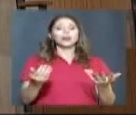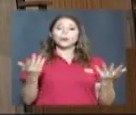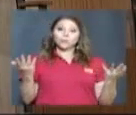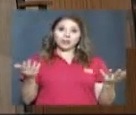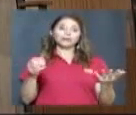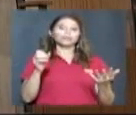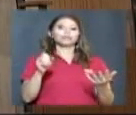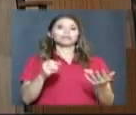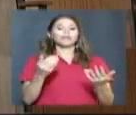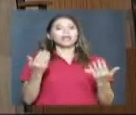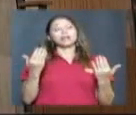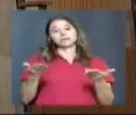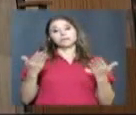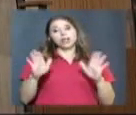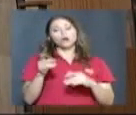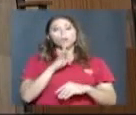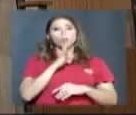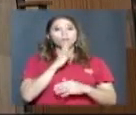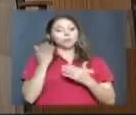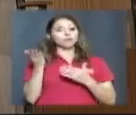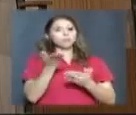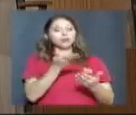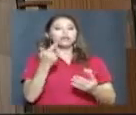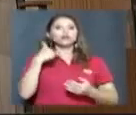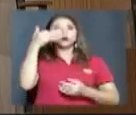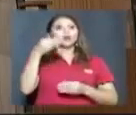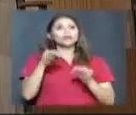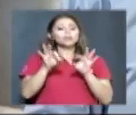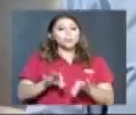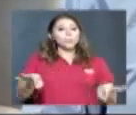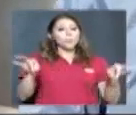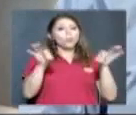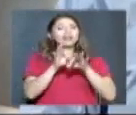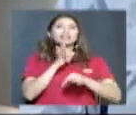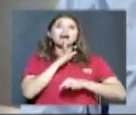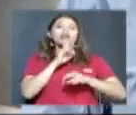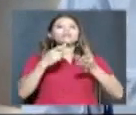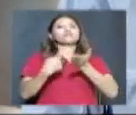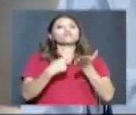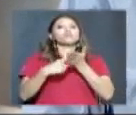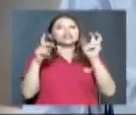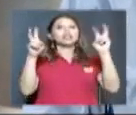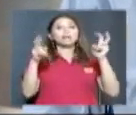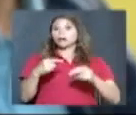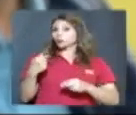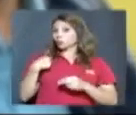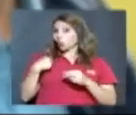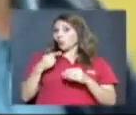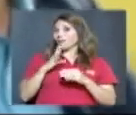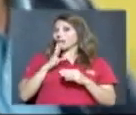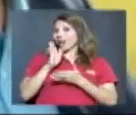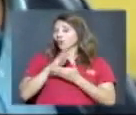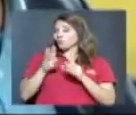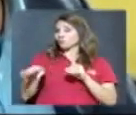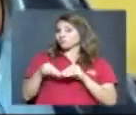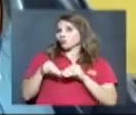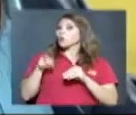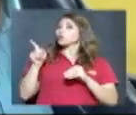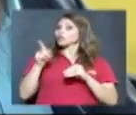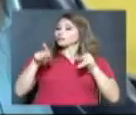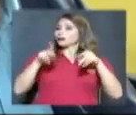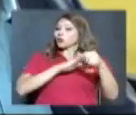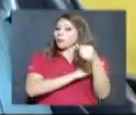Marvin, Pablo, don Germán. Yo creo que es importante la discusión de ese tema. Voy a hacer un paréntesis. Ustedes de los valientes que se animaron